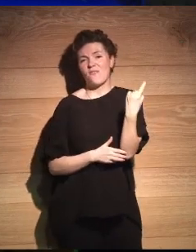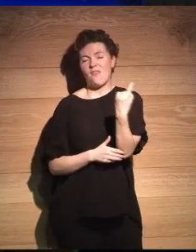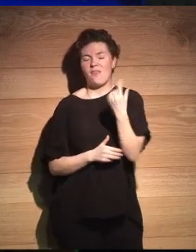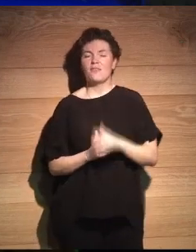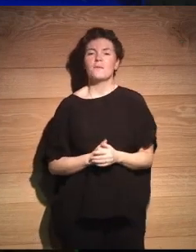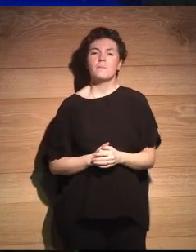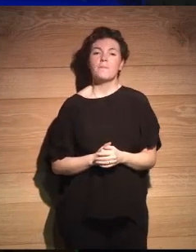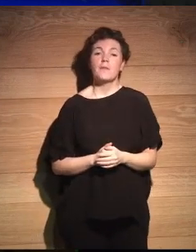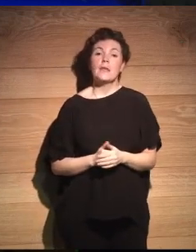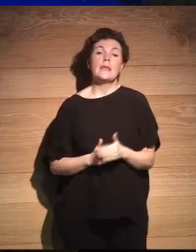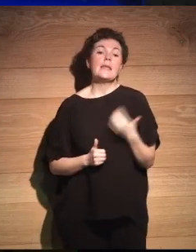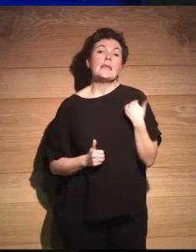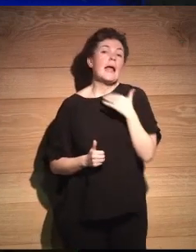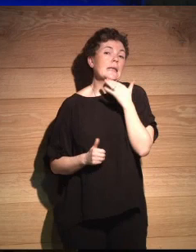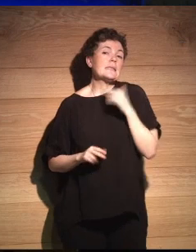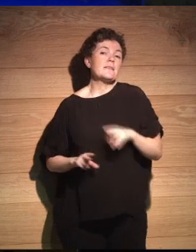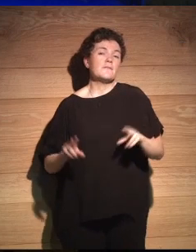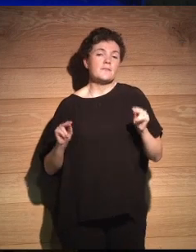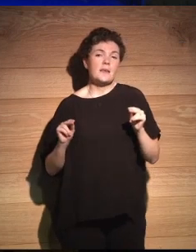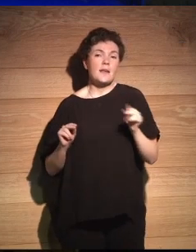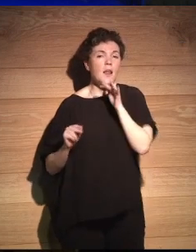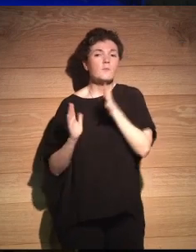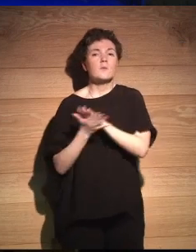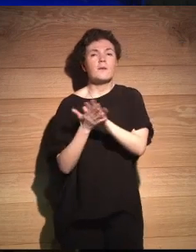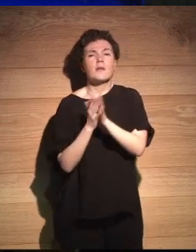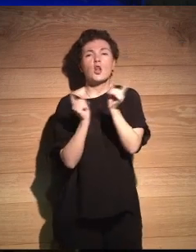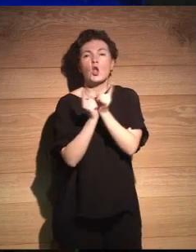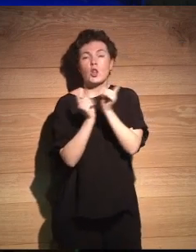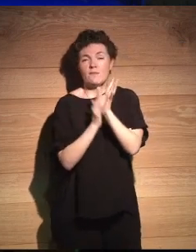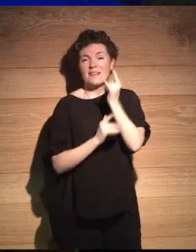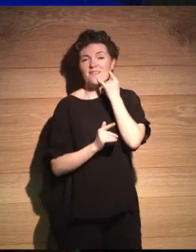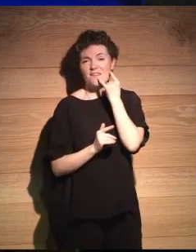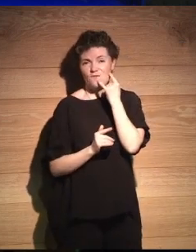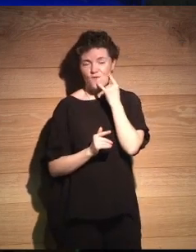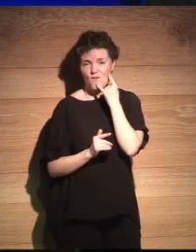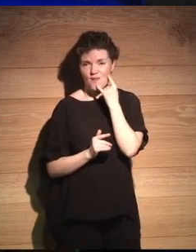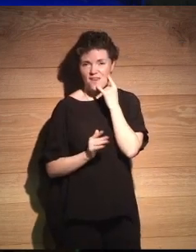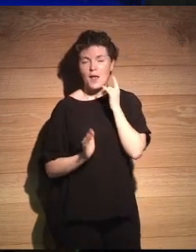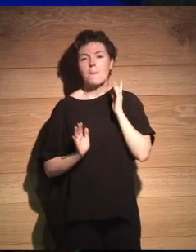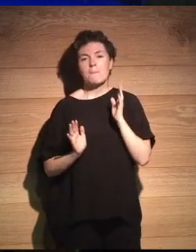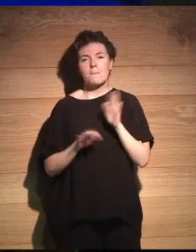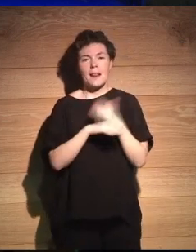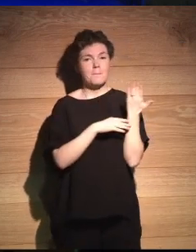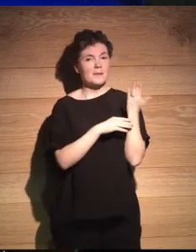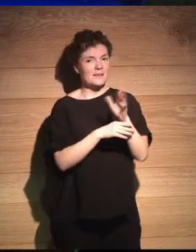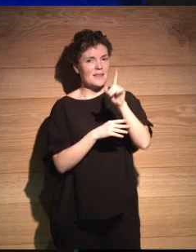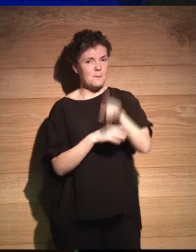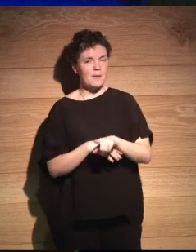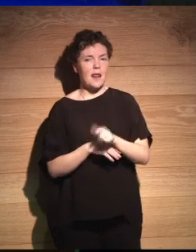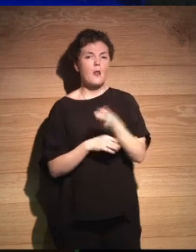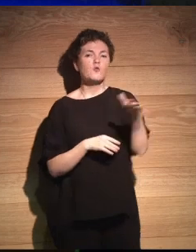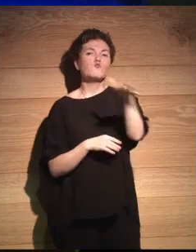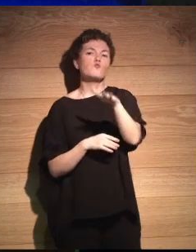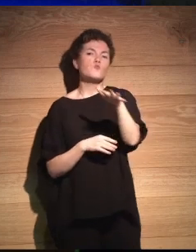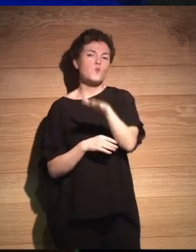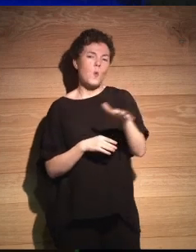Y para terminar, les voy a hablar brevemente de Telefónica, pero para presentarles también algunos lugares